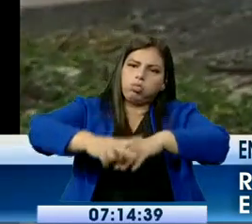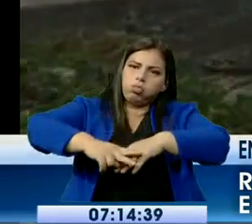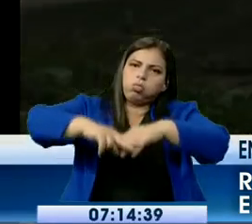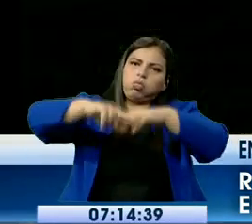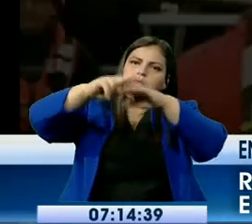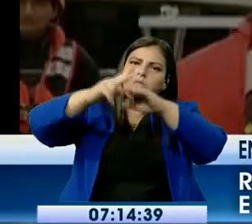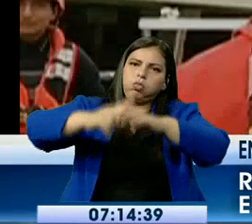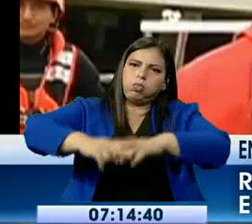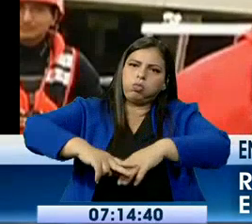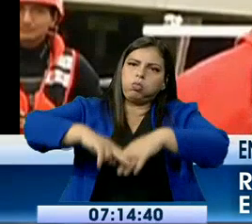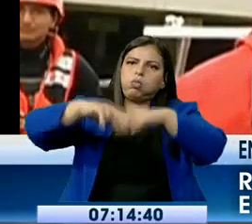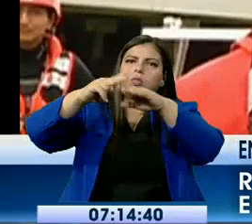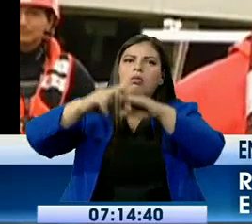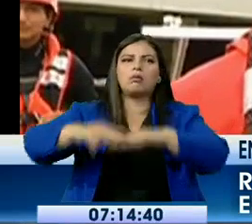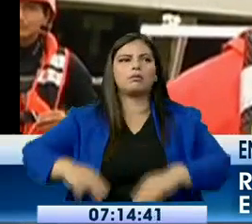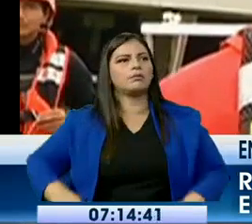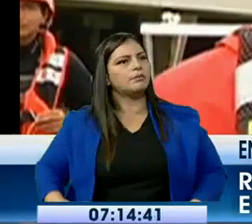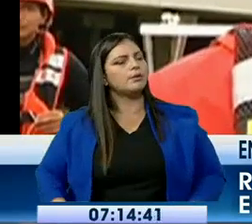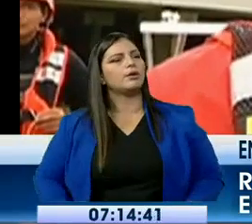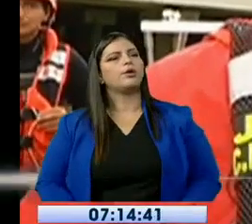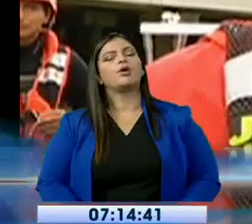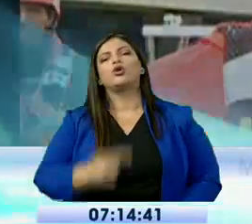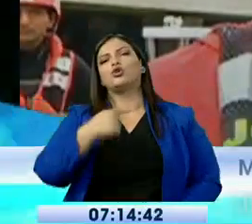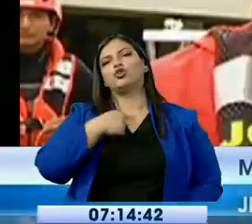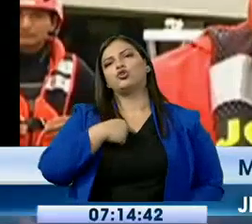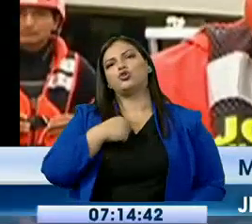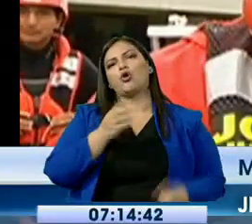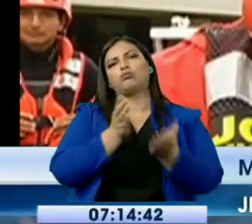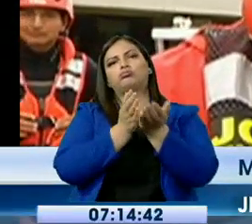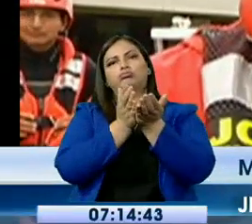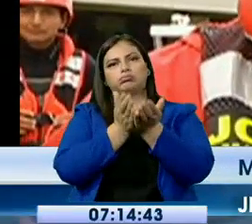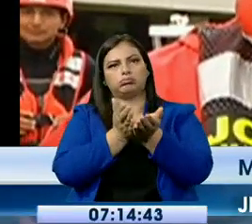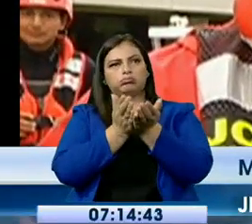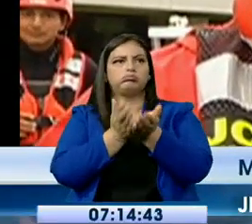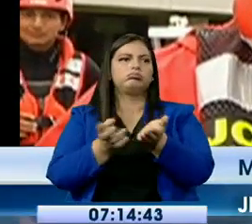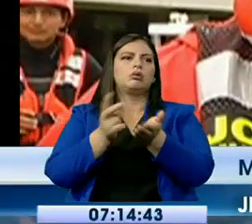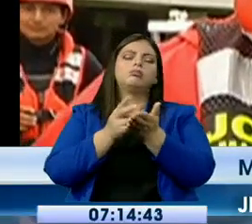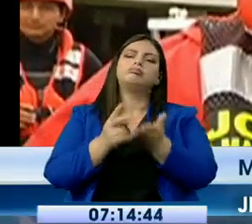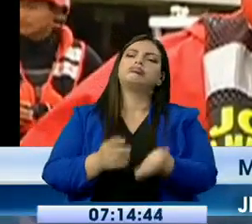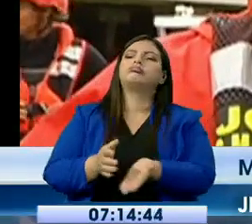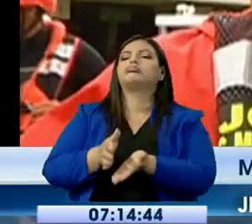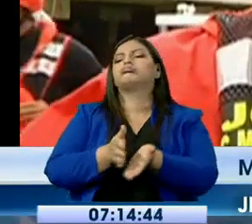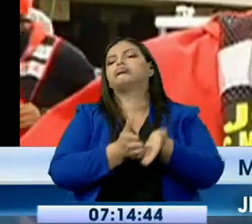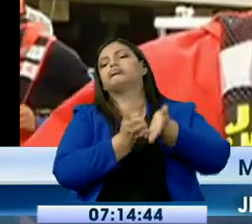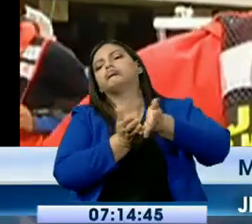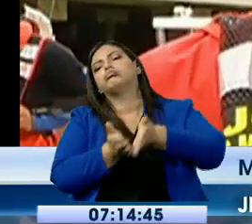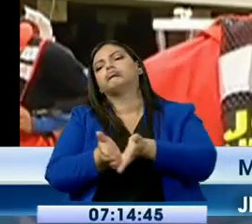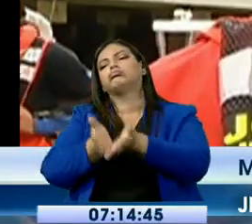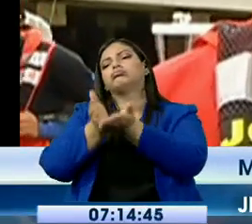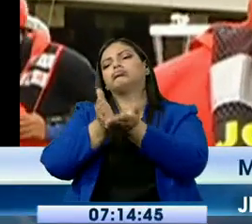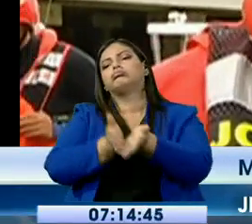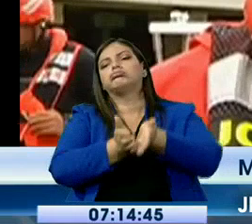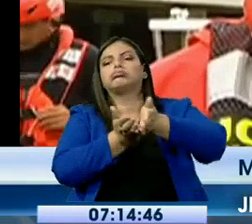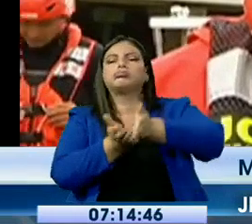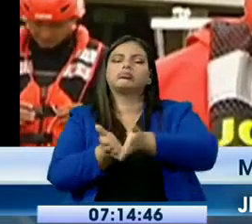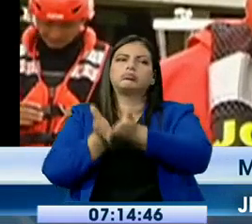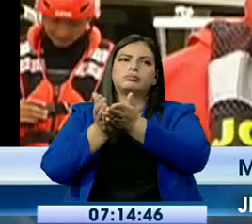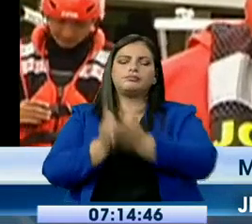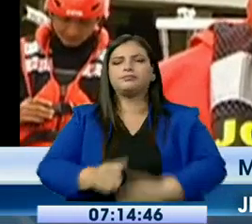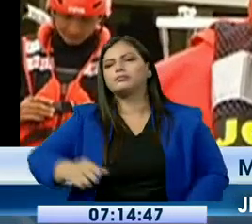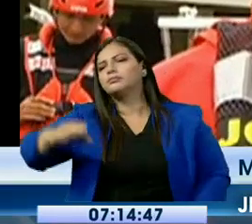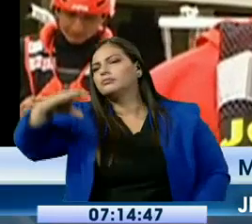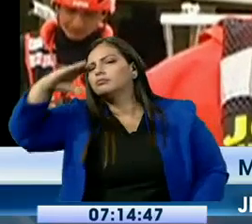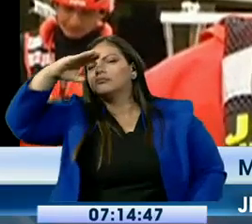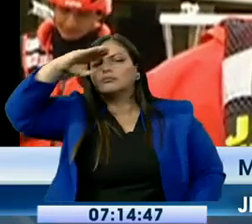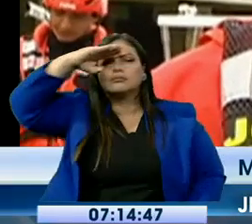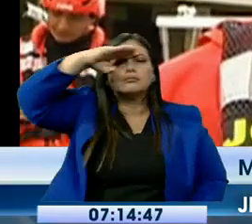Durán. Estaba navegando en el río y obviamente pues iba en la ribera por el tema de mala marea, entonces iba siendo arrastrado y ahí